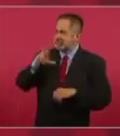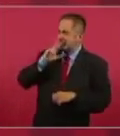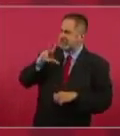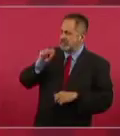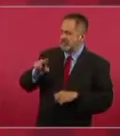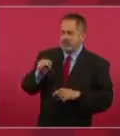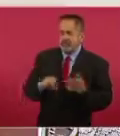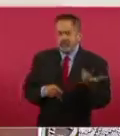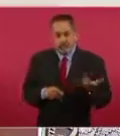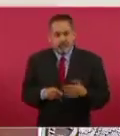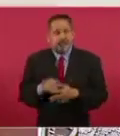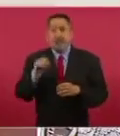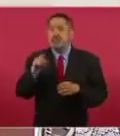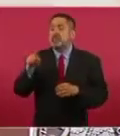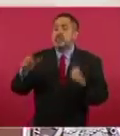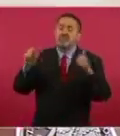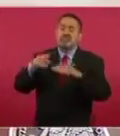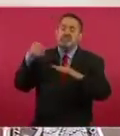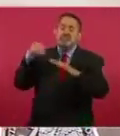o que fracasada